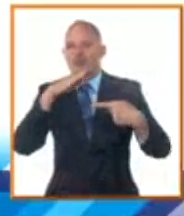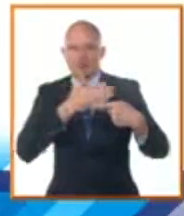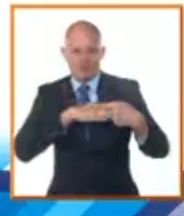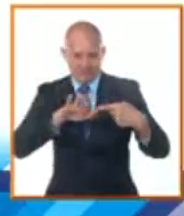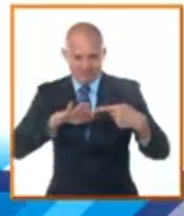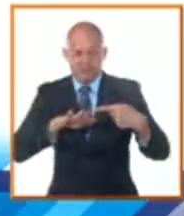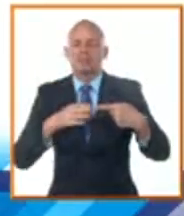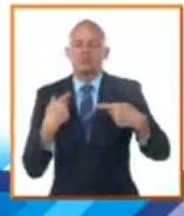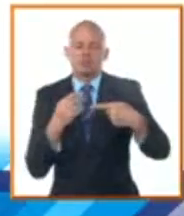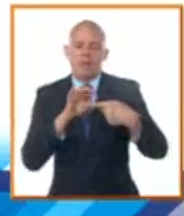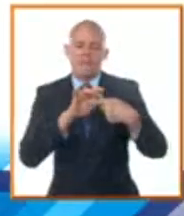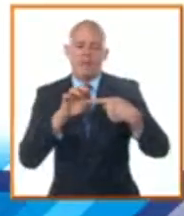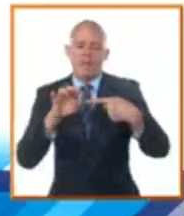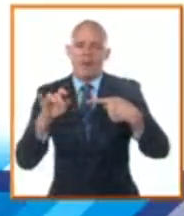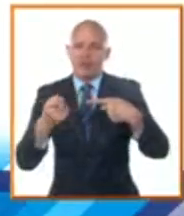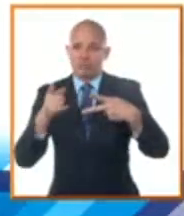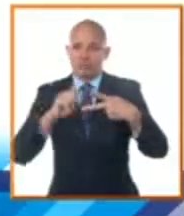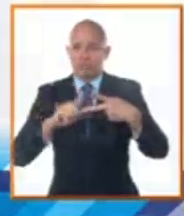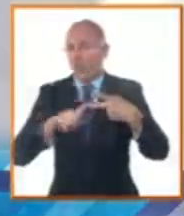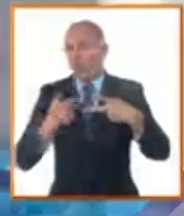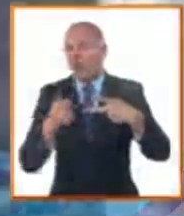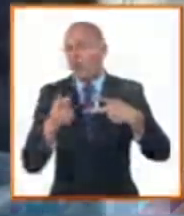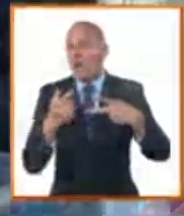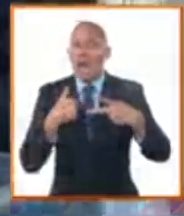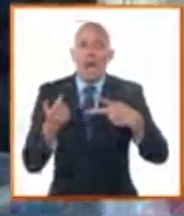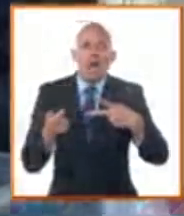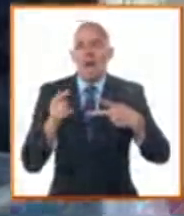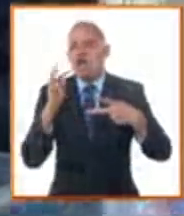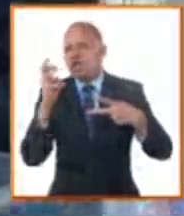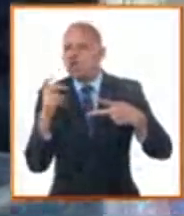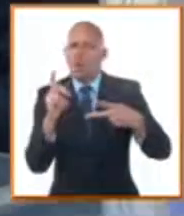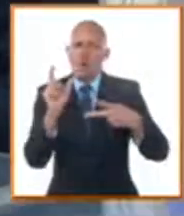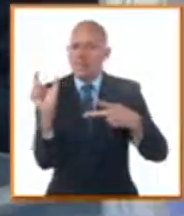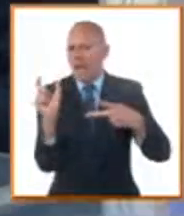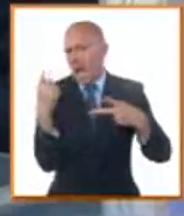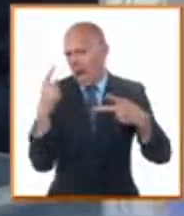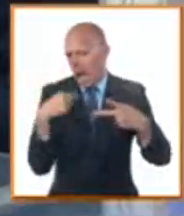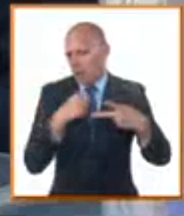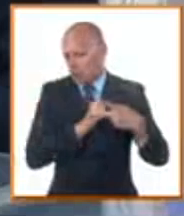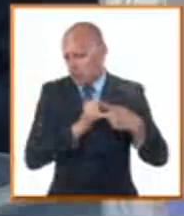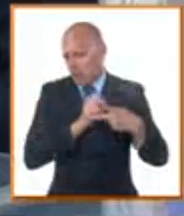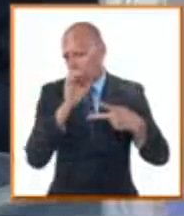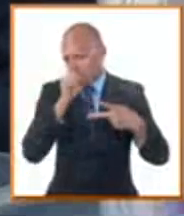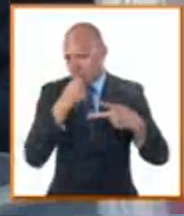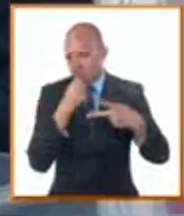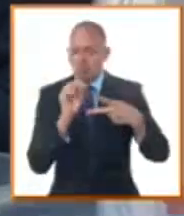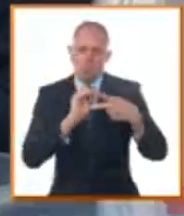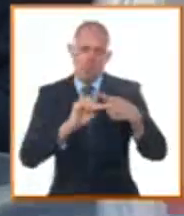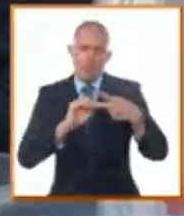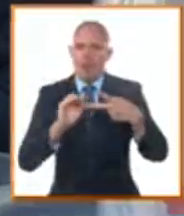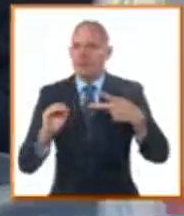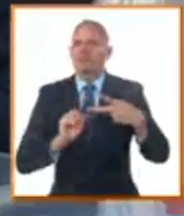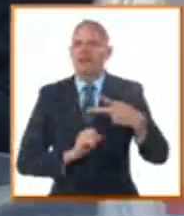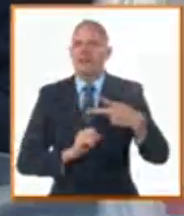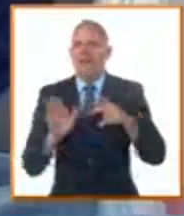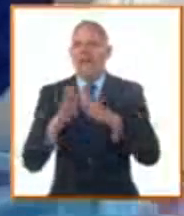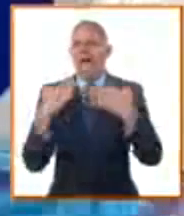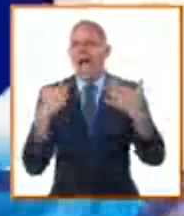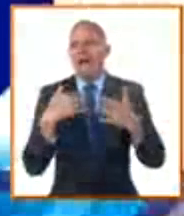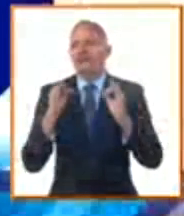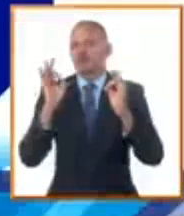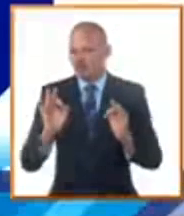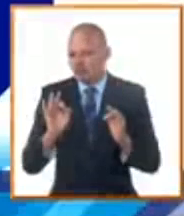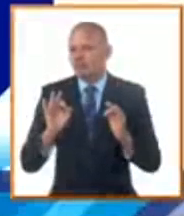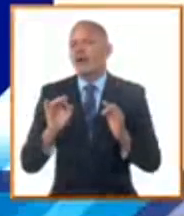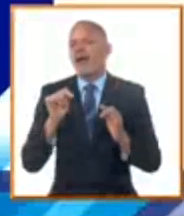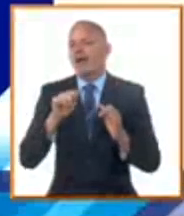modelo, por el concepto de monedero que se maneja. El dueño de esas cuentas virtuales CUP y USD es el